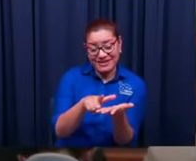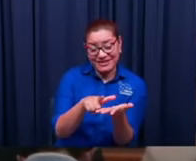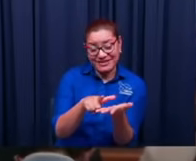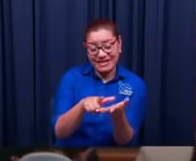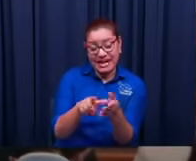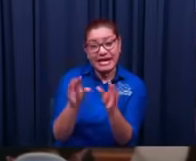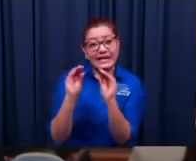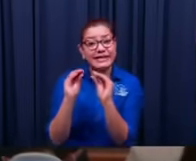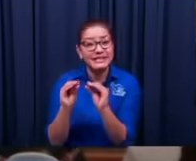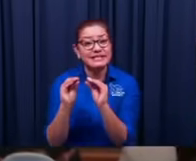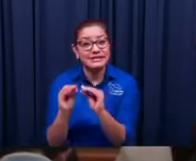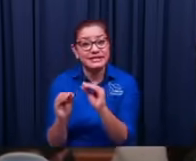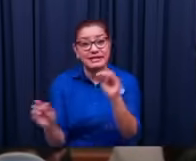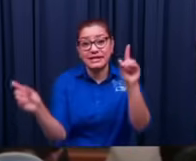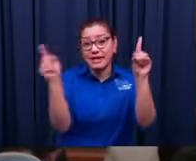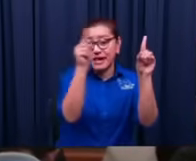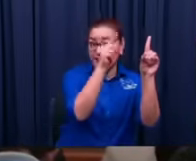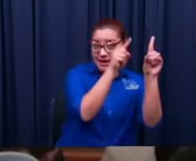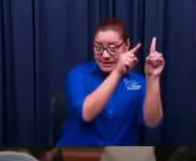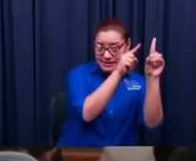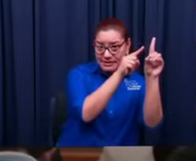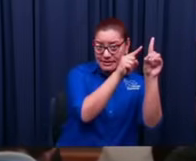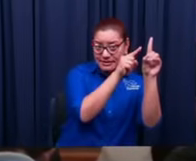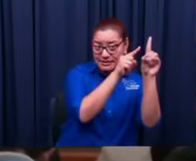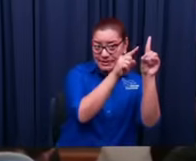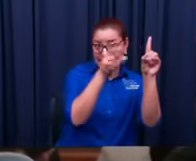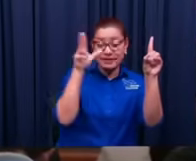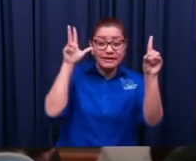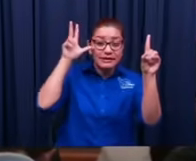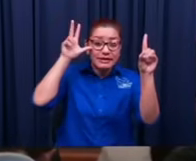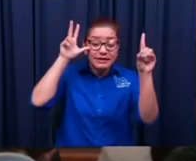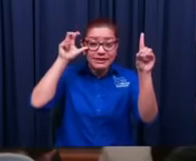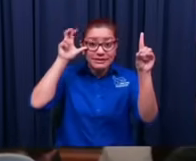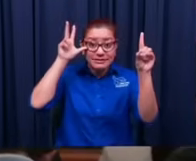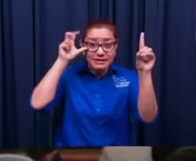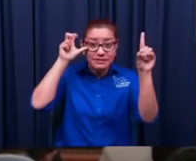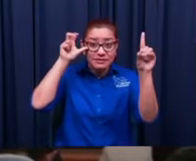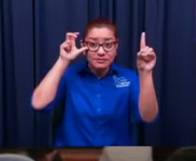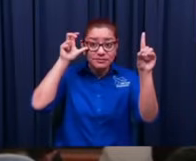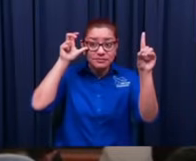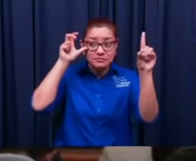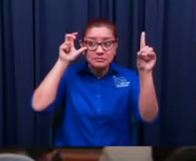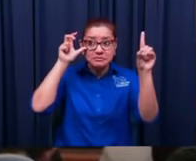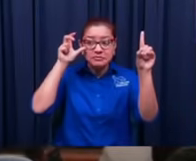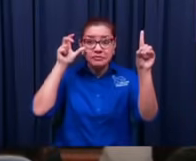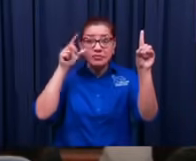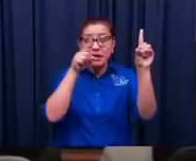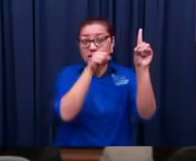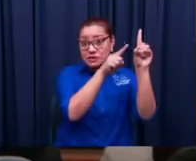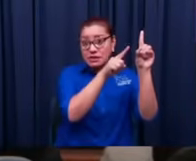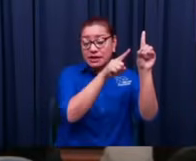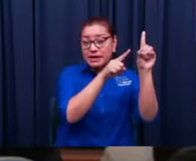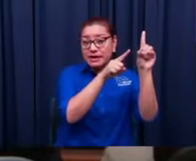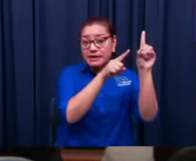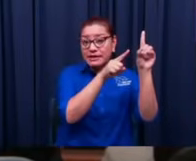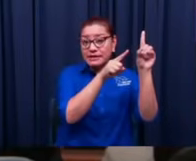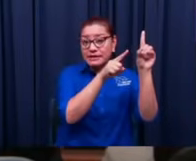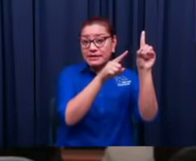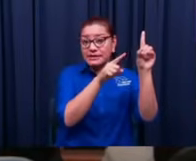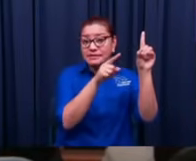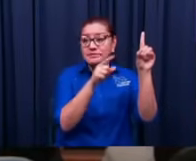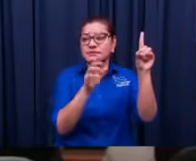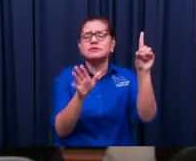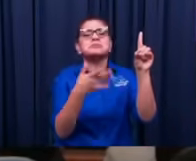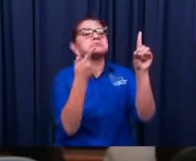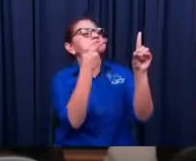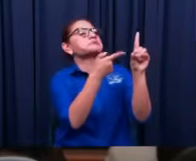le enseñen de sexo. Entonces le dijeron a aquel hombre,